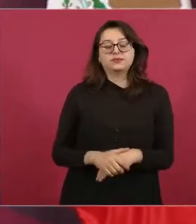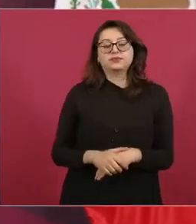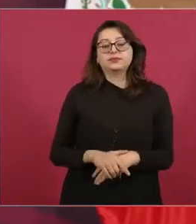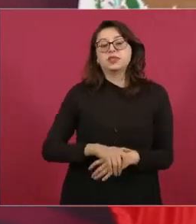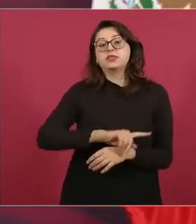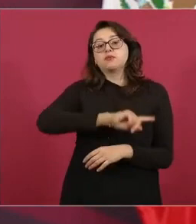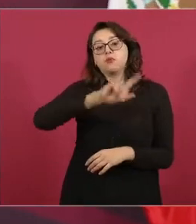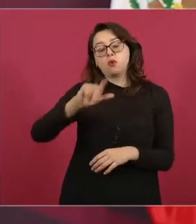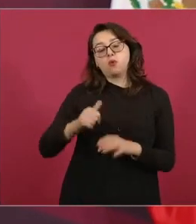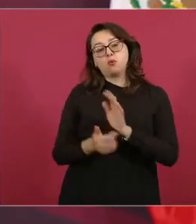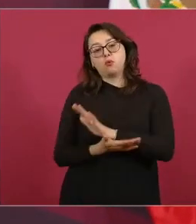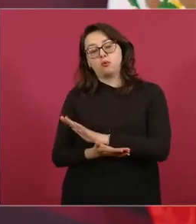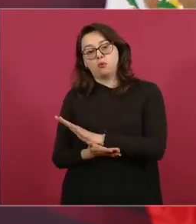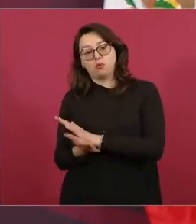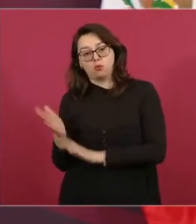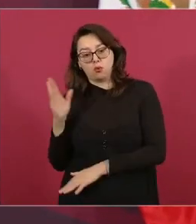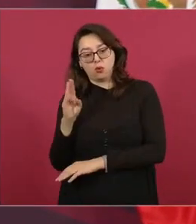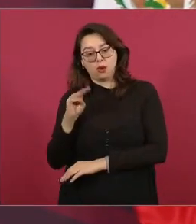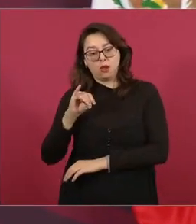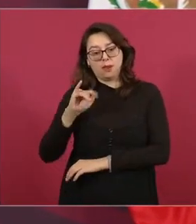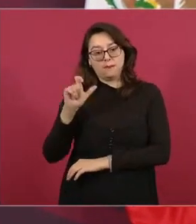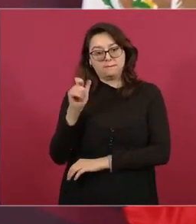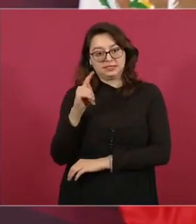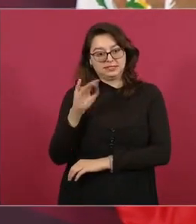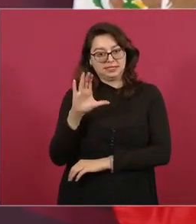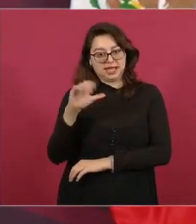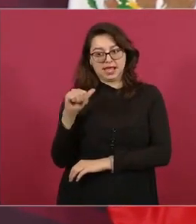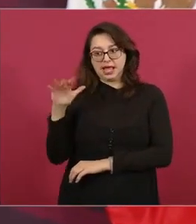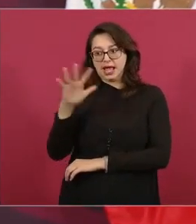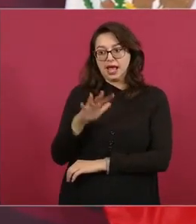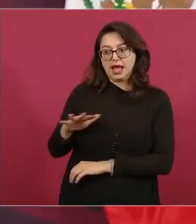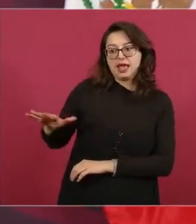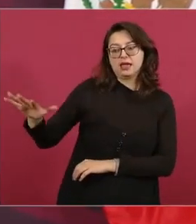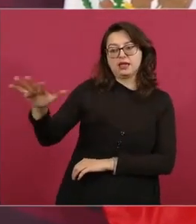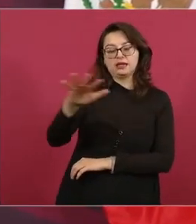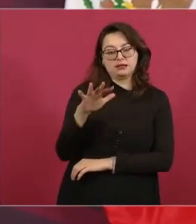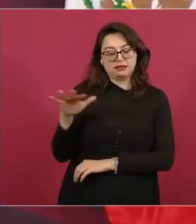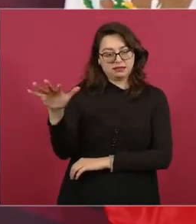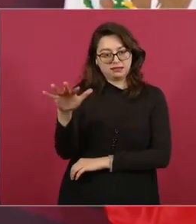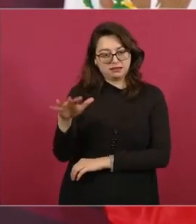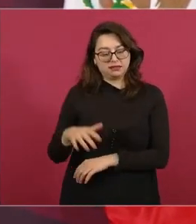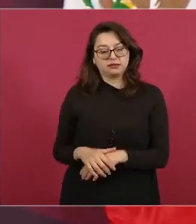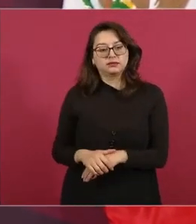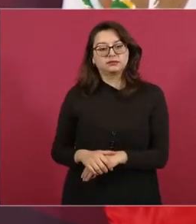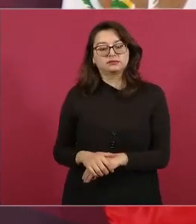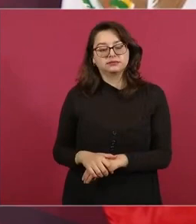Mixteca, voy a Tlaxiaco y